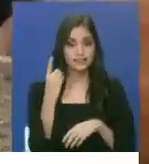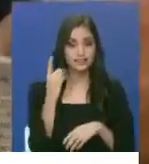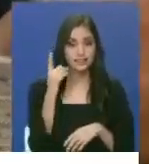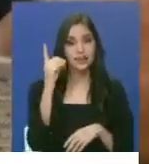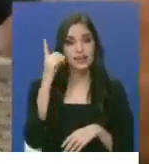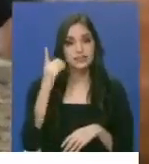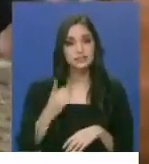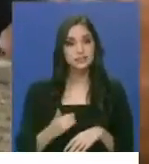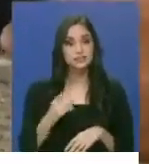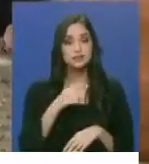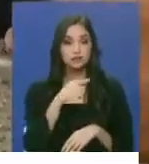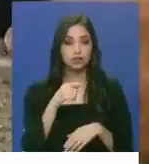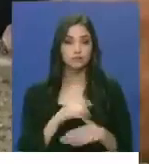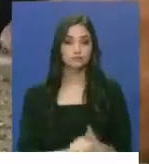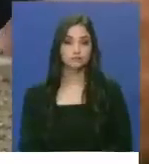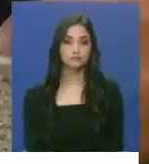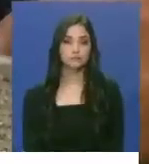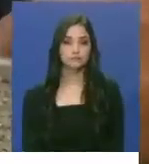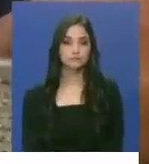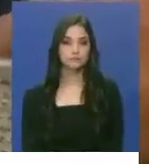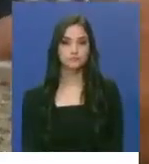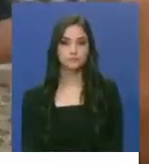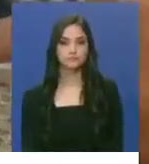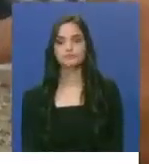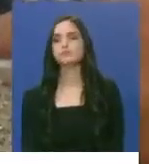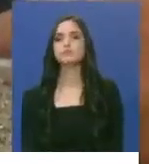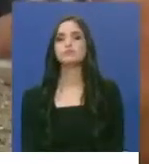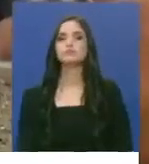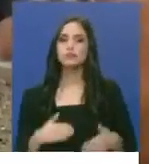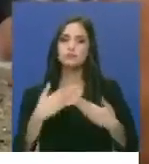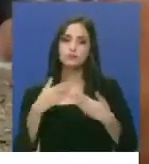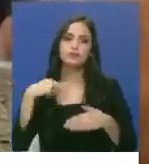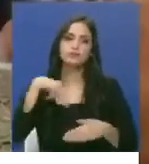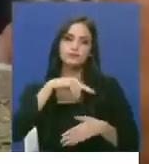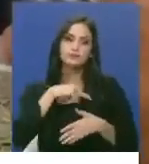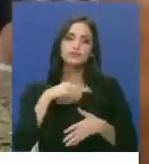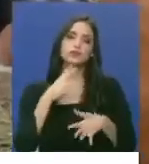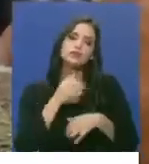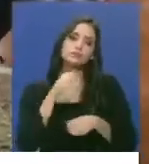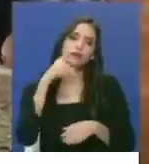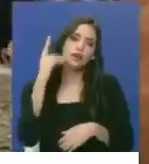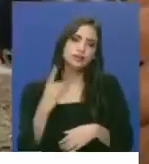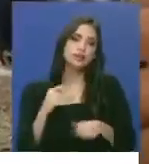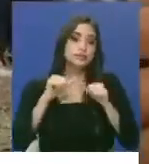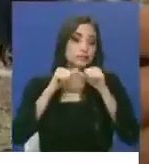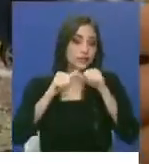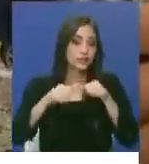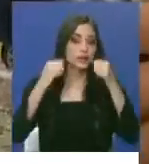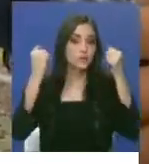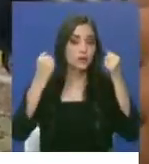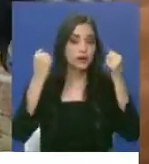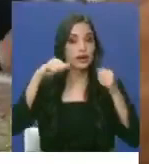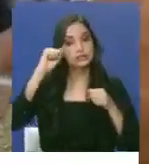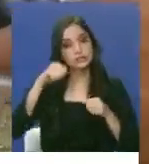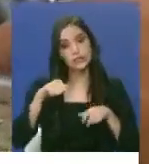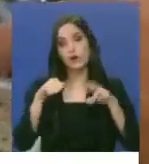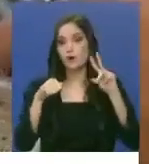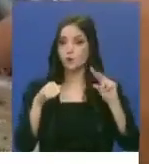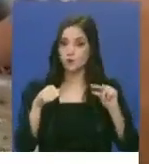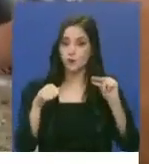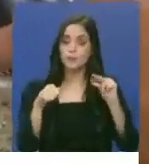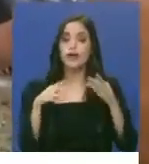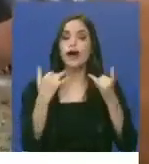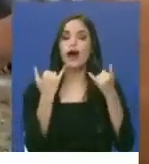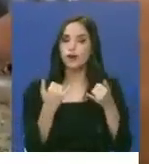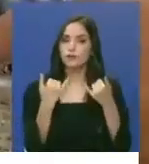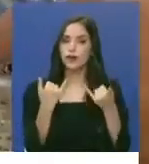respuesta que dio el Ejecutivo. Y de ahí entonces tomaremos la decisión de continuar o no con la paralización. Pero hasta el momento cabe